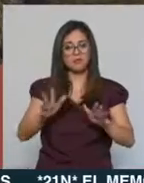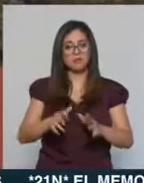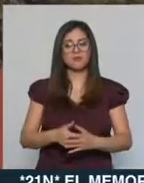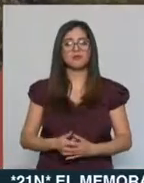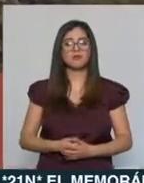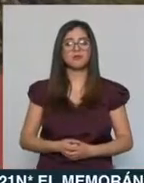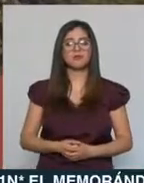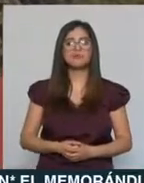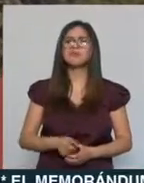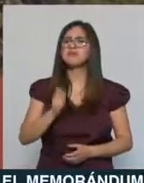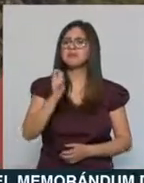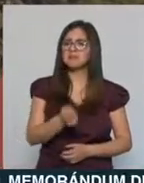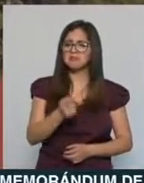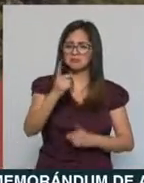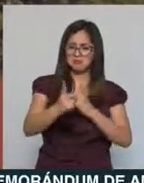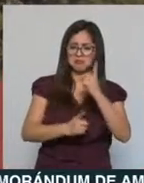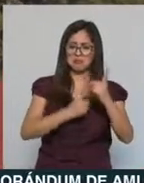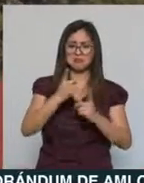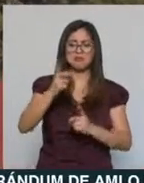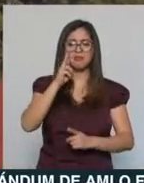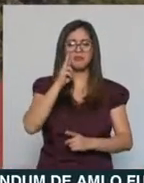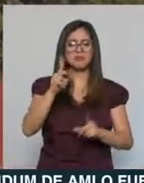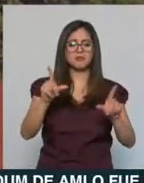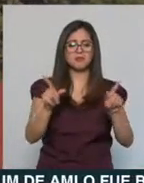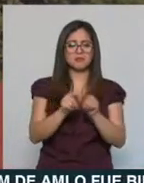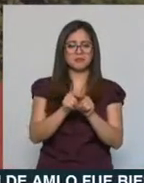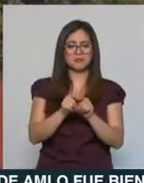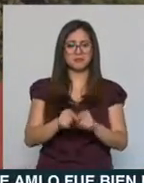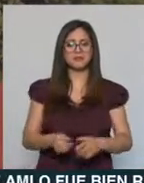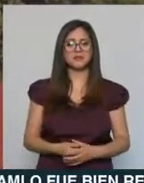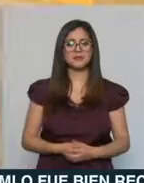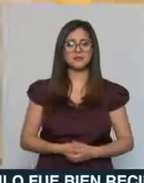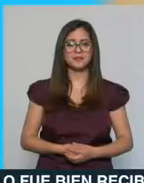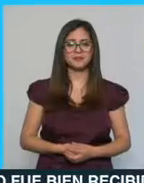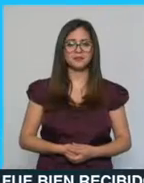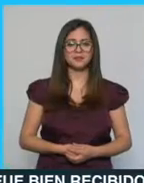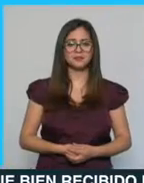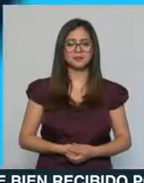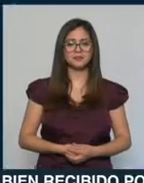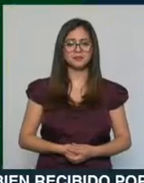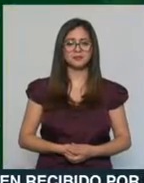¿Qué más sucedió en el mundo del deporte? Vamos a verlo con nuestras breves.